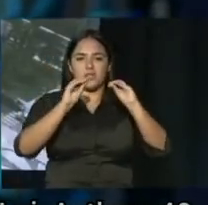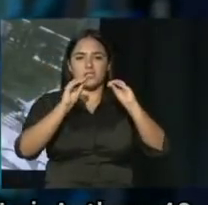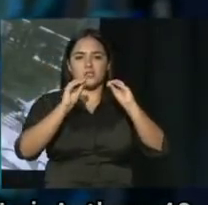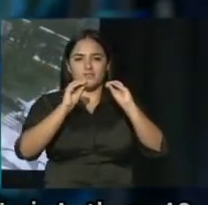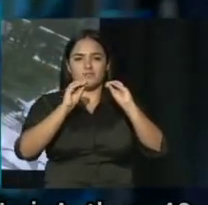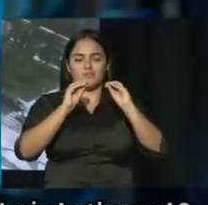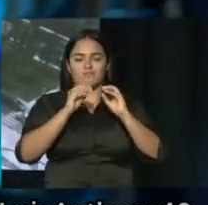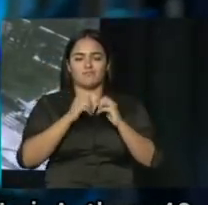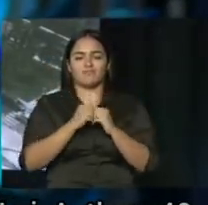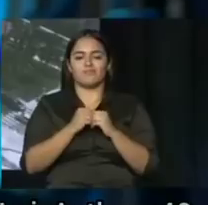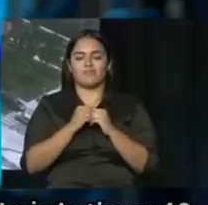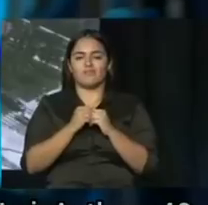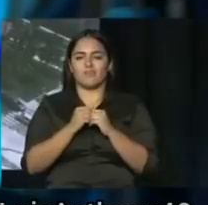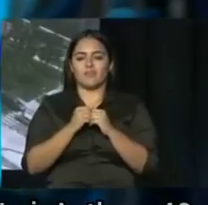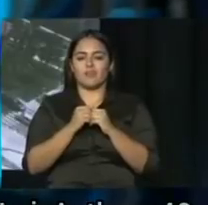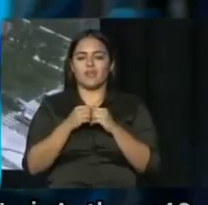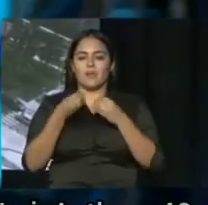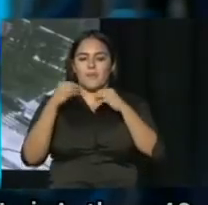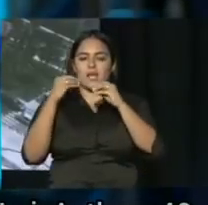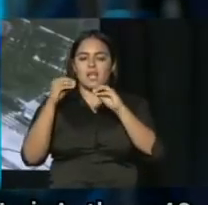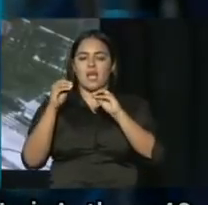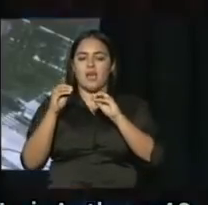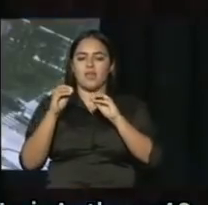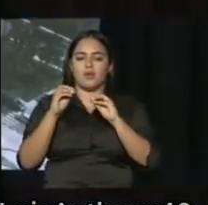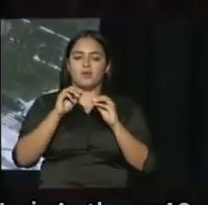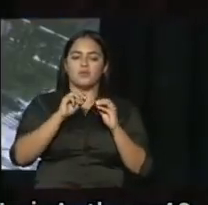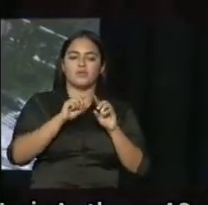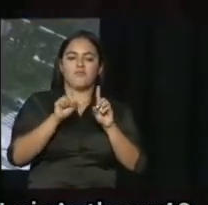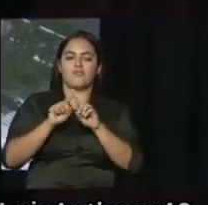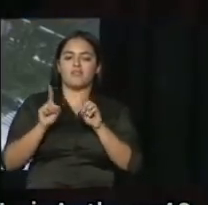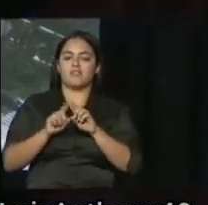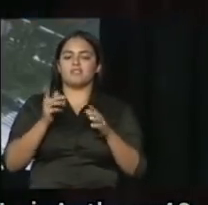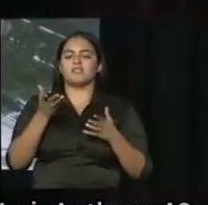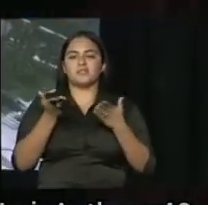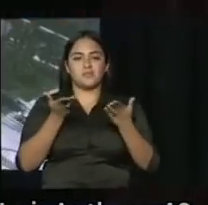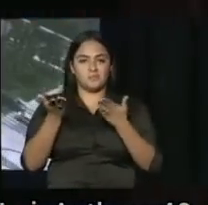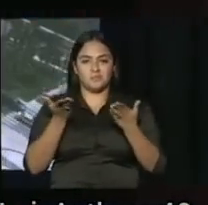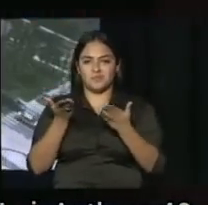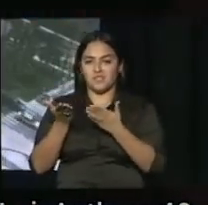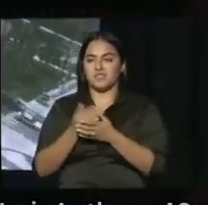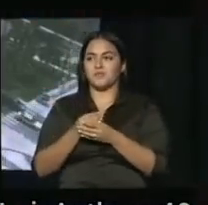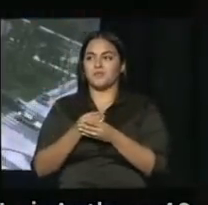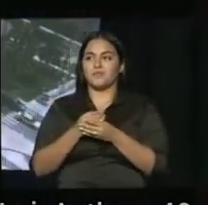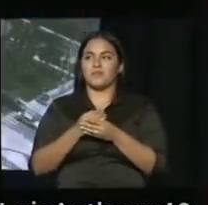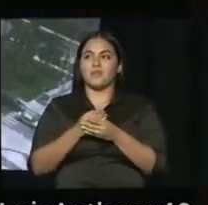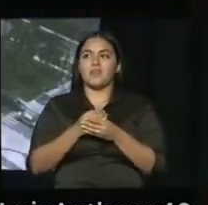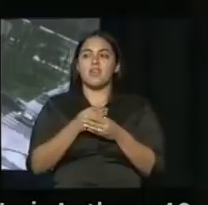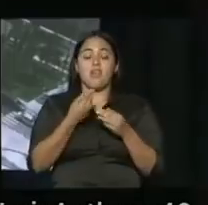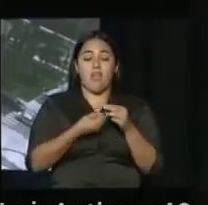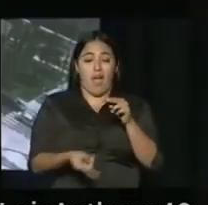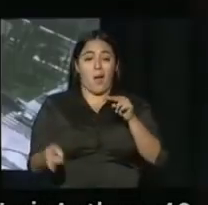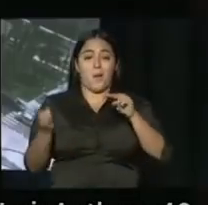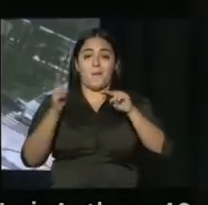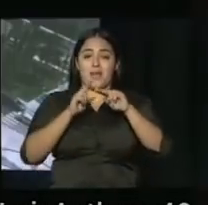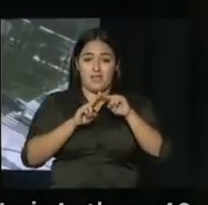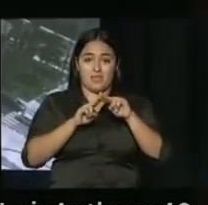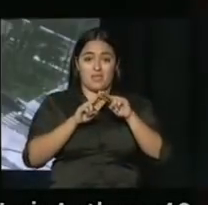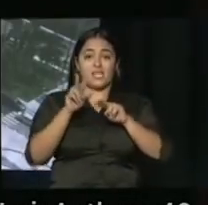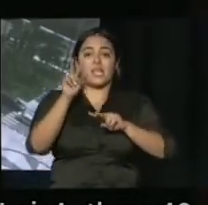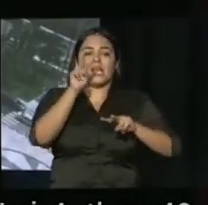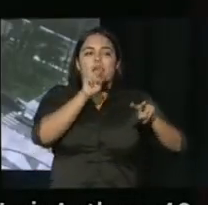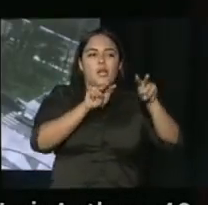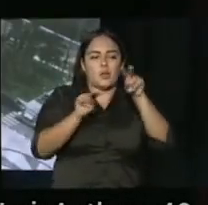creciente mercado hispano para nuestros productos y servicios, y la habilidad de aumentar el turismo desde los estados